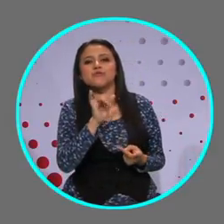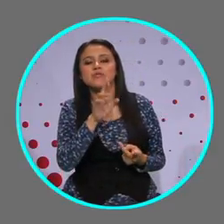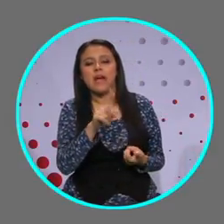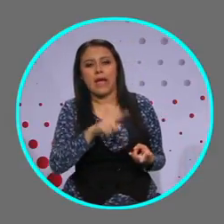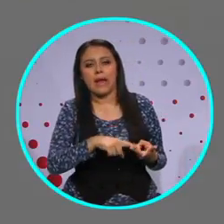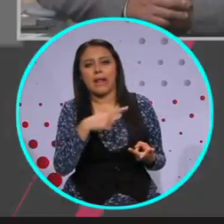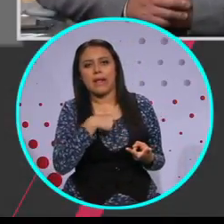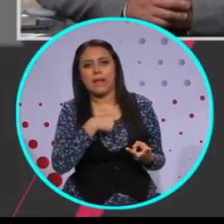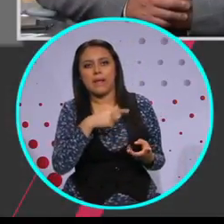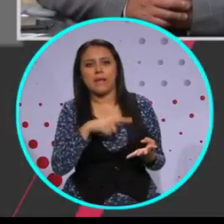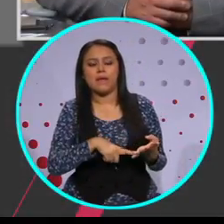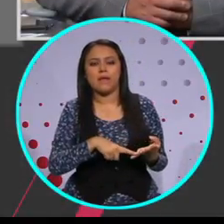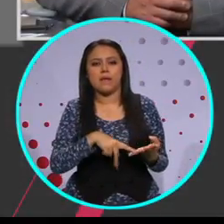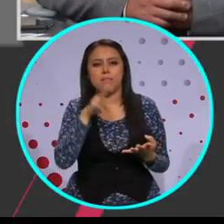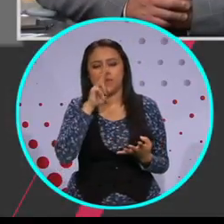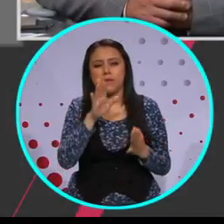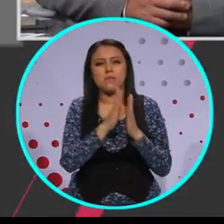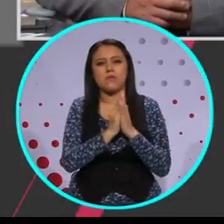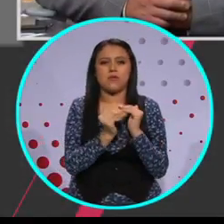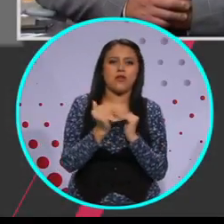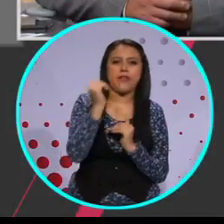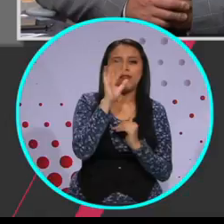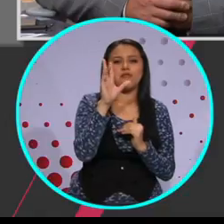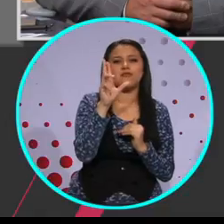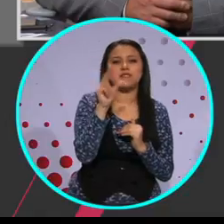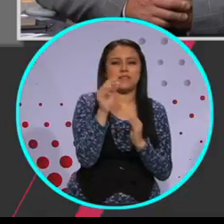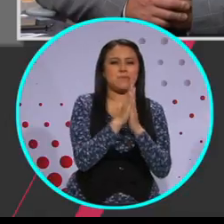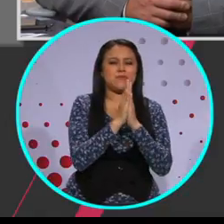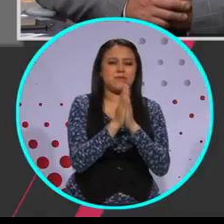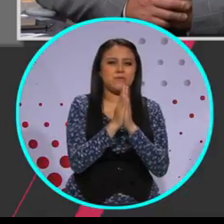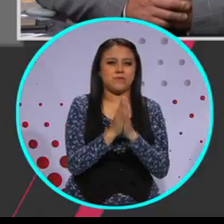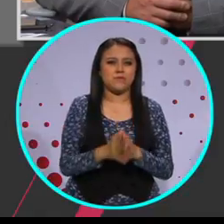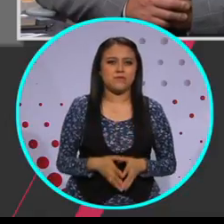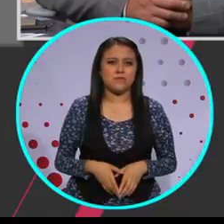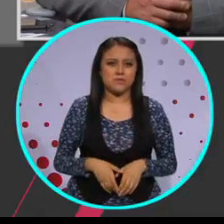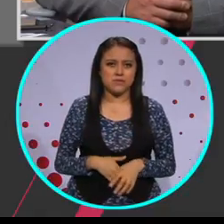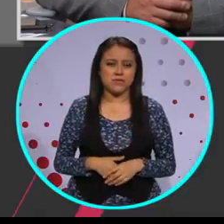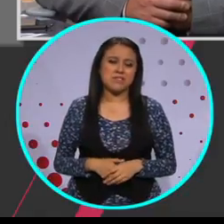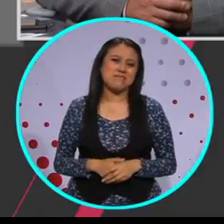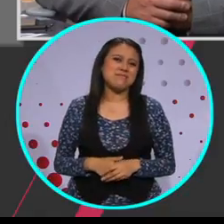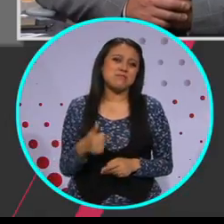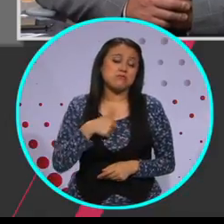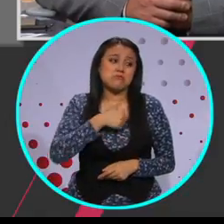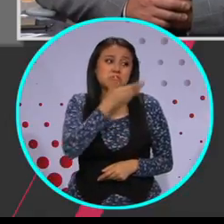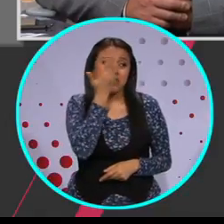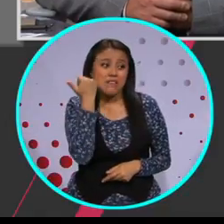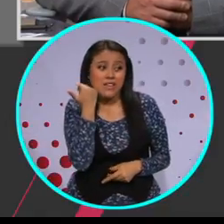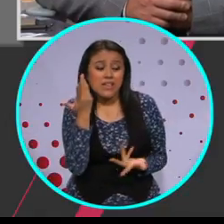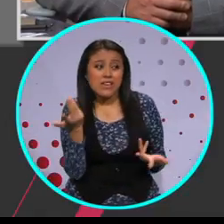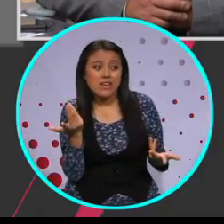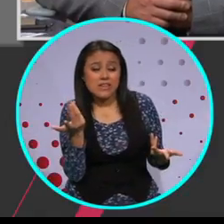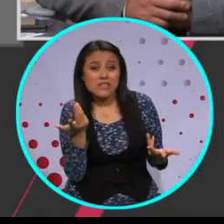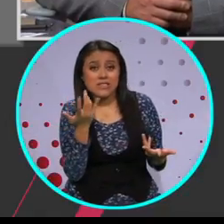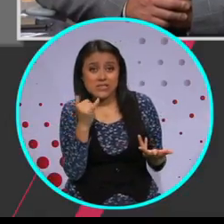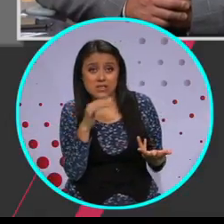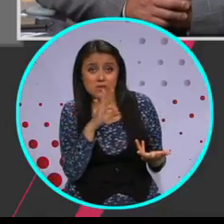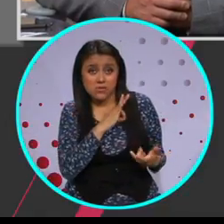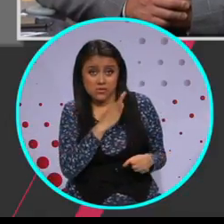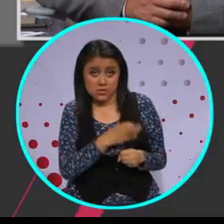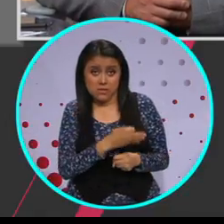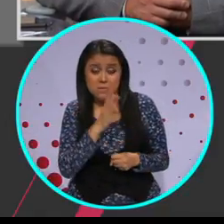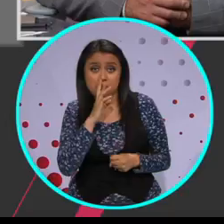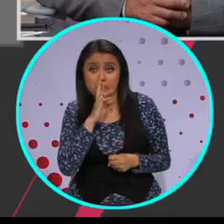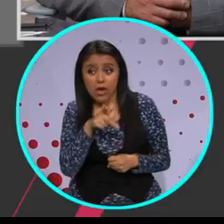humanos aquí para que su esto al 80 tenemos sin ser turbio tengo incertidumbre ya no se habéis decidido y lo que me ofrecen es